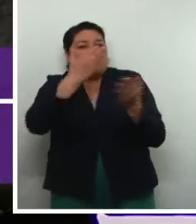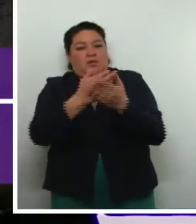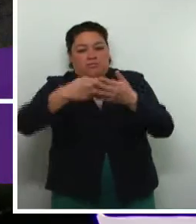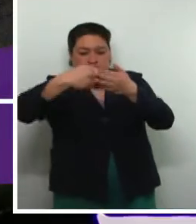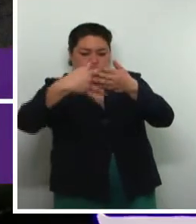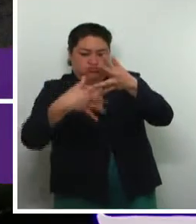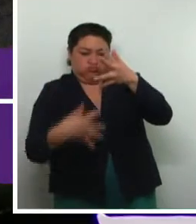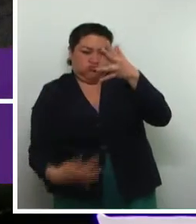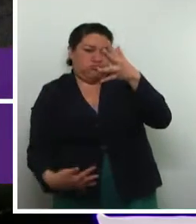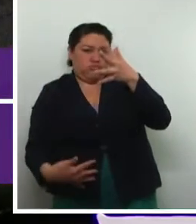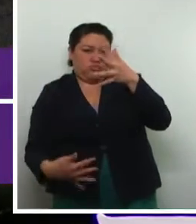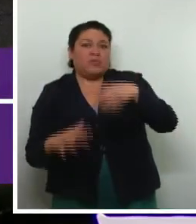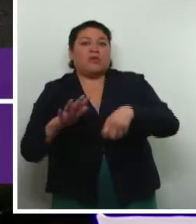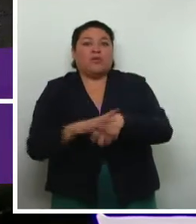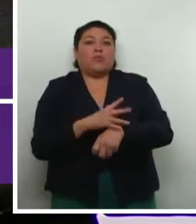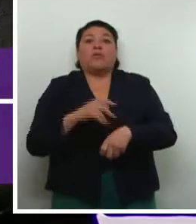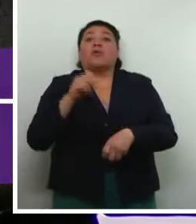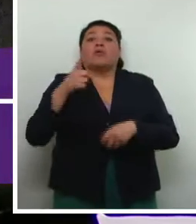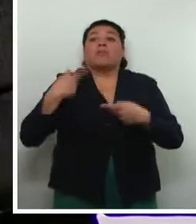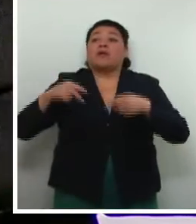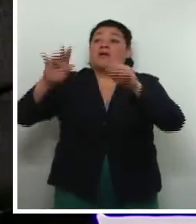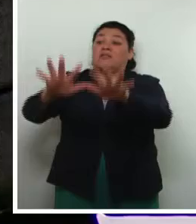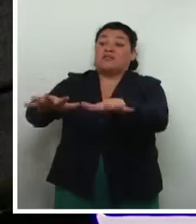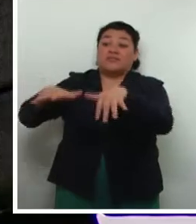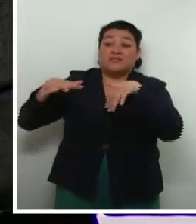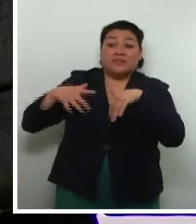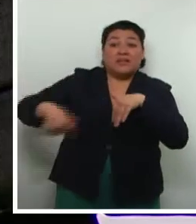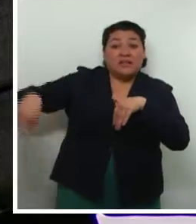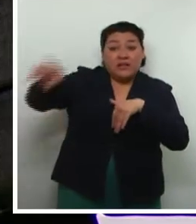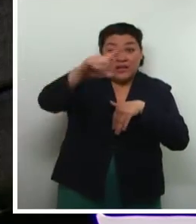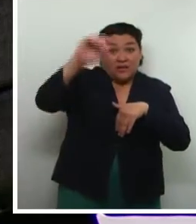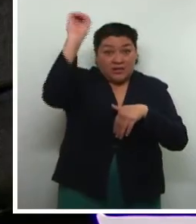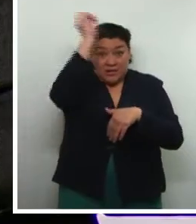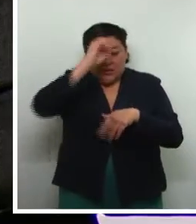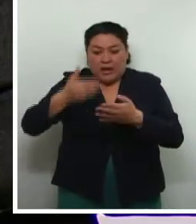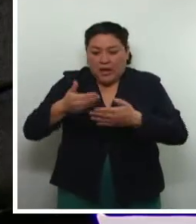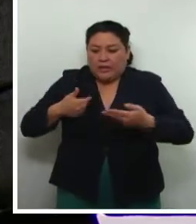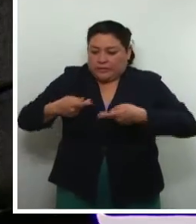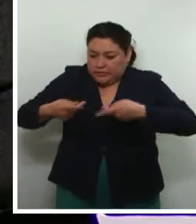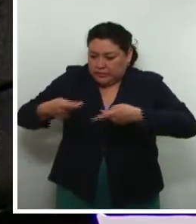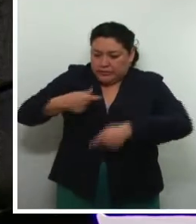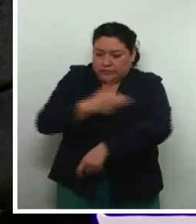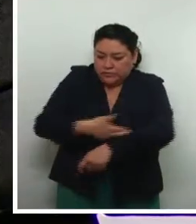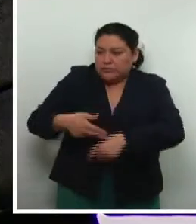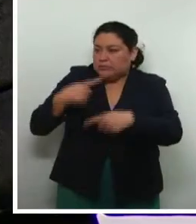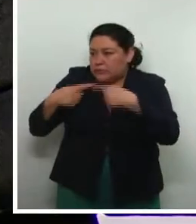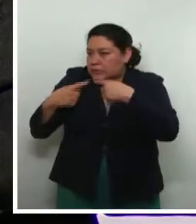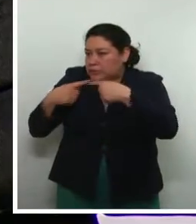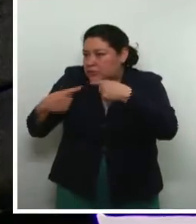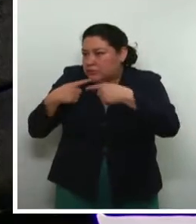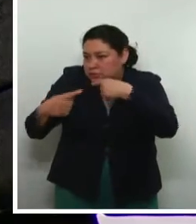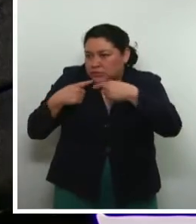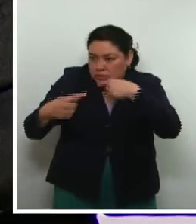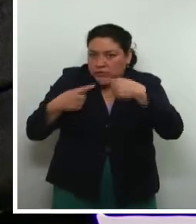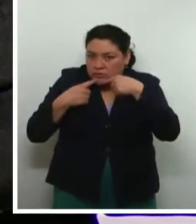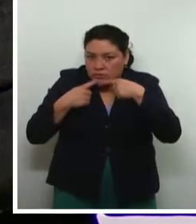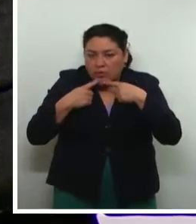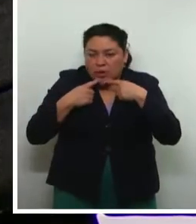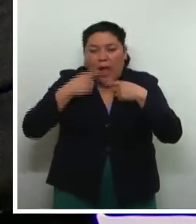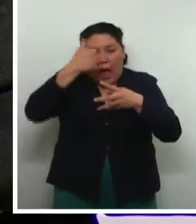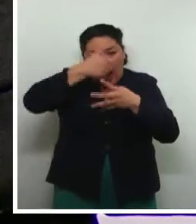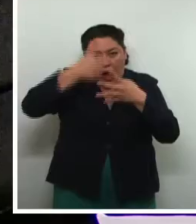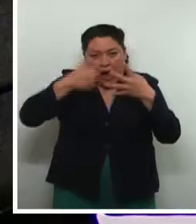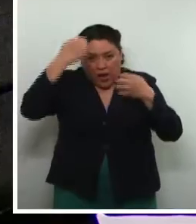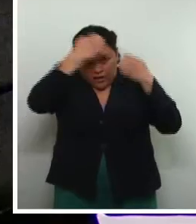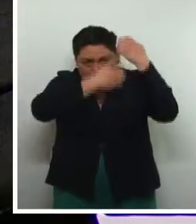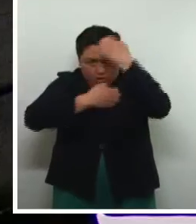por una solicitud del Pleno para que pudiera el tiempo suficiente para reproducirse y analizarse por